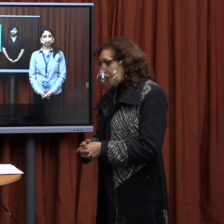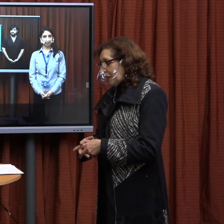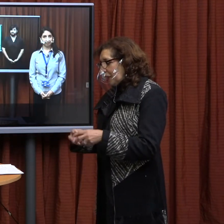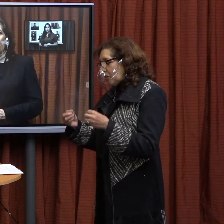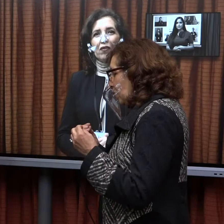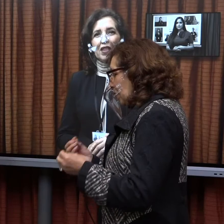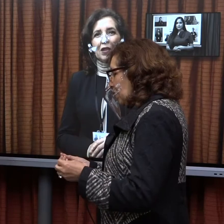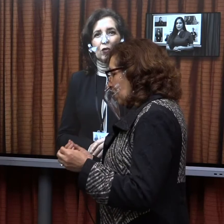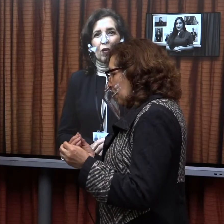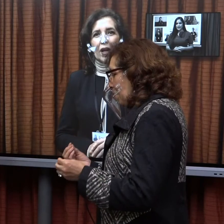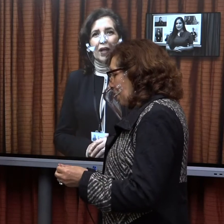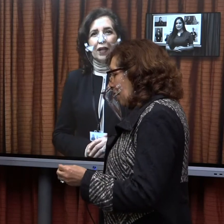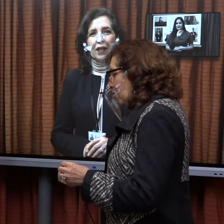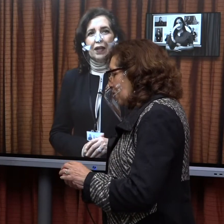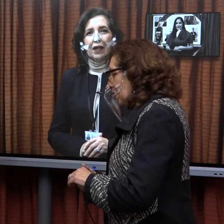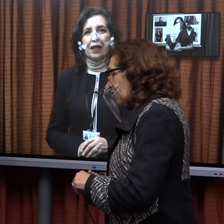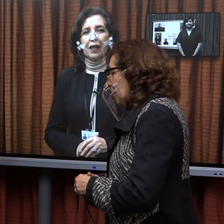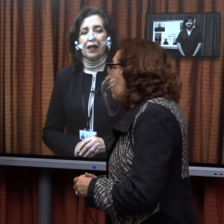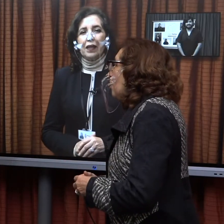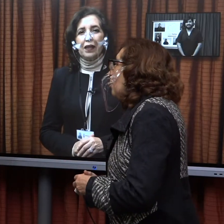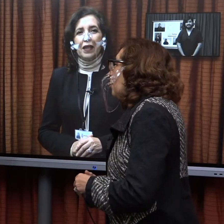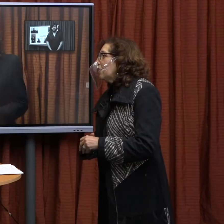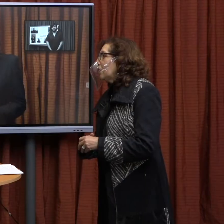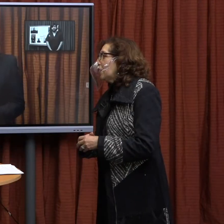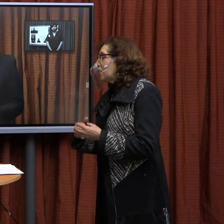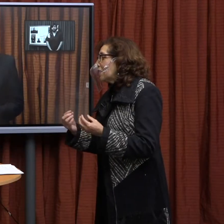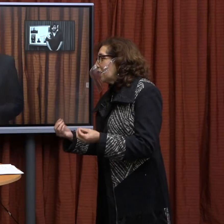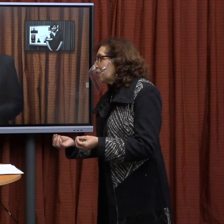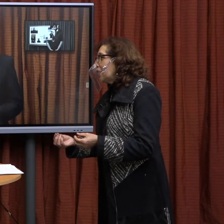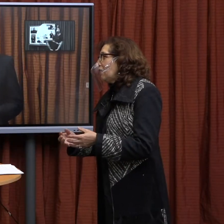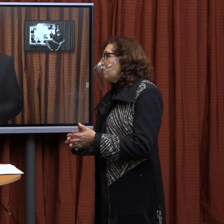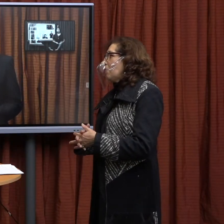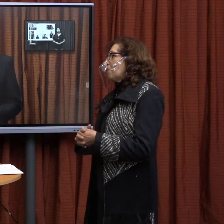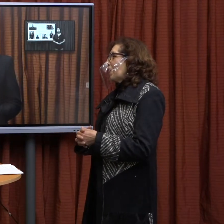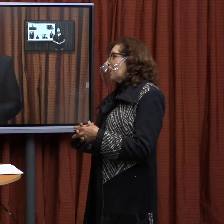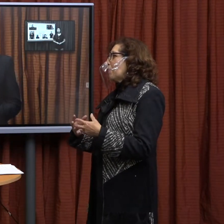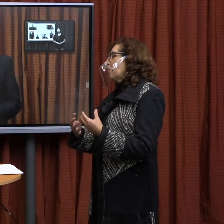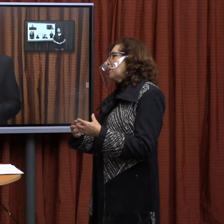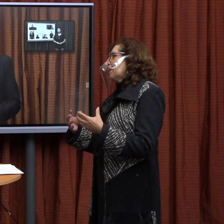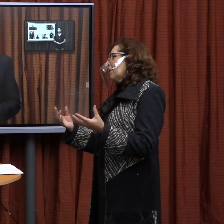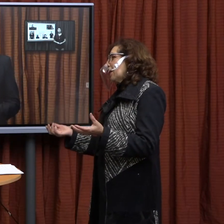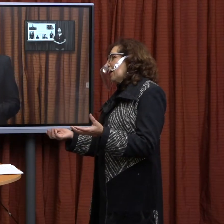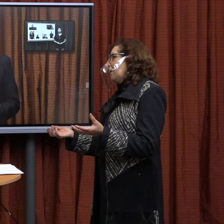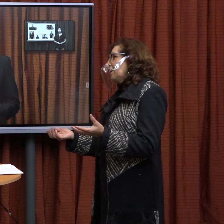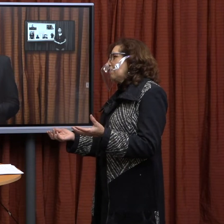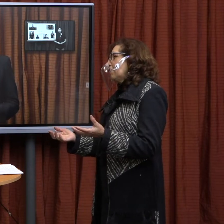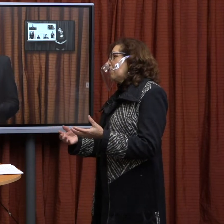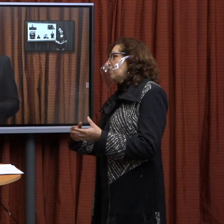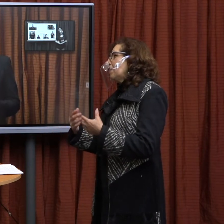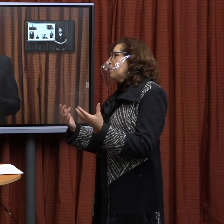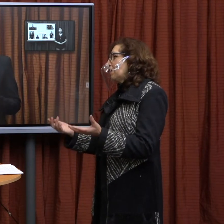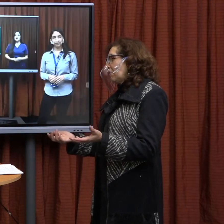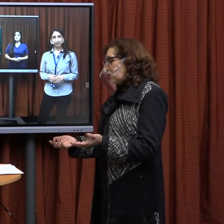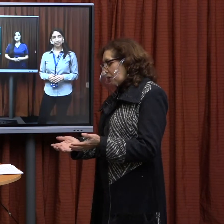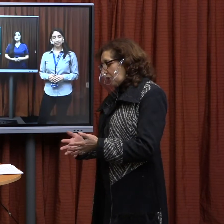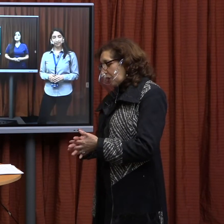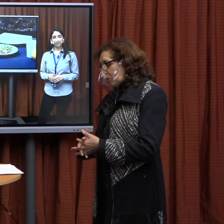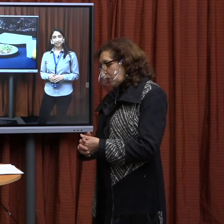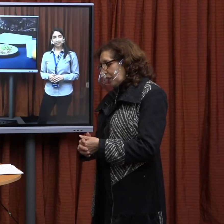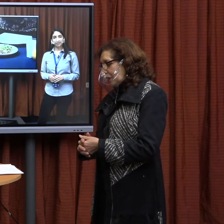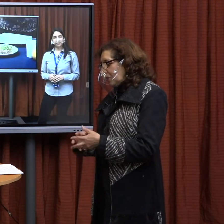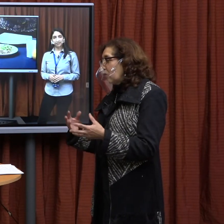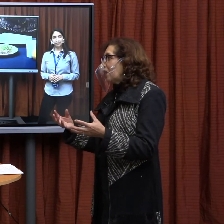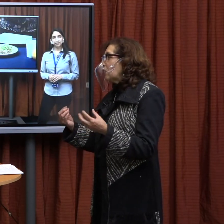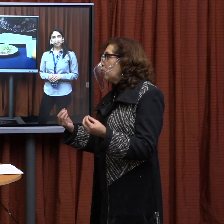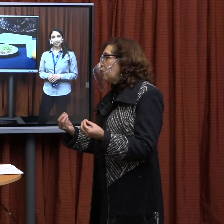encontrando el respaldo e incentivo para poder trabajar en favor y en beneficio de los